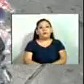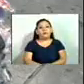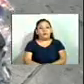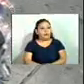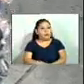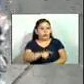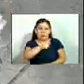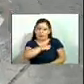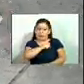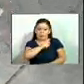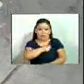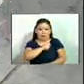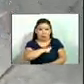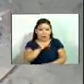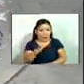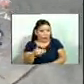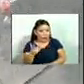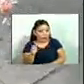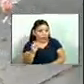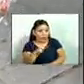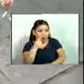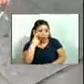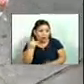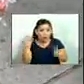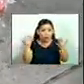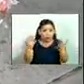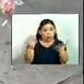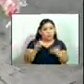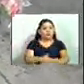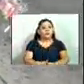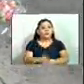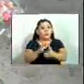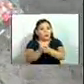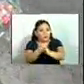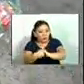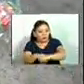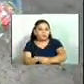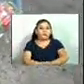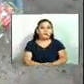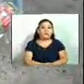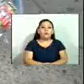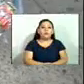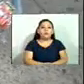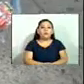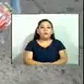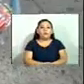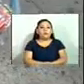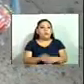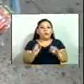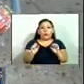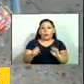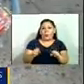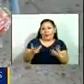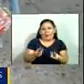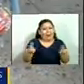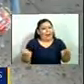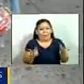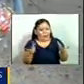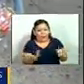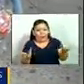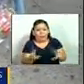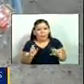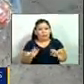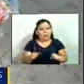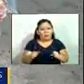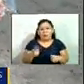responsables porque ahorita está al alcance de la mano. Vean, no es imposible encontrar una mascarilla. Y así como dijo el